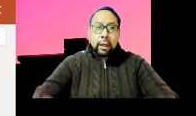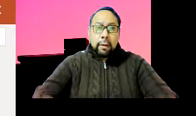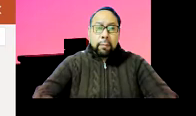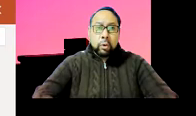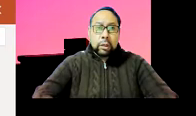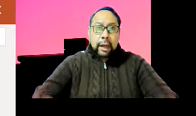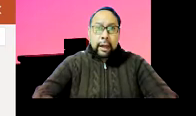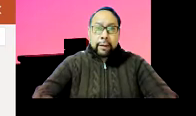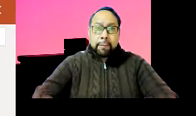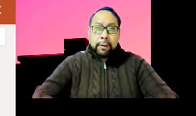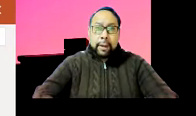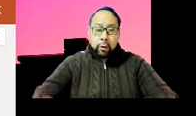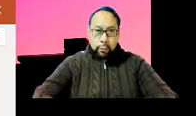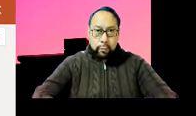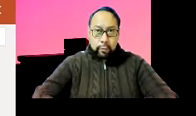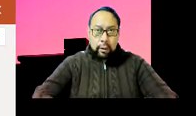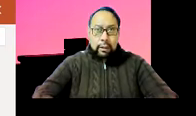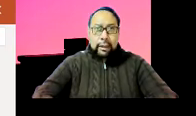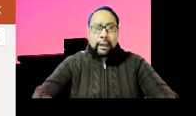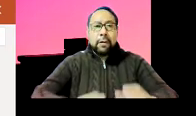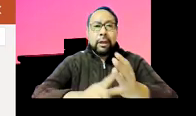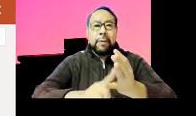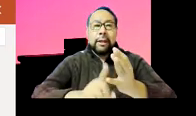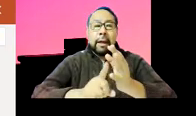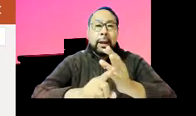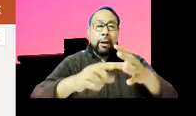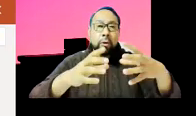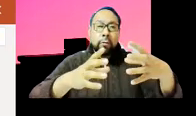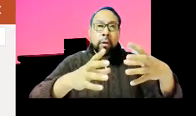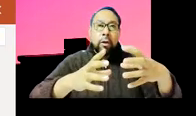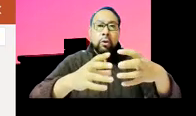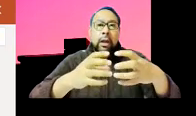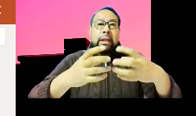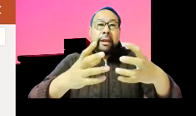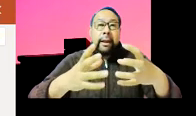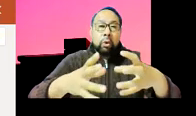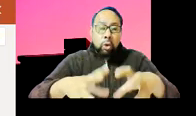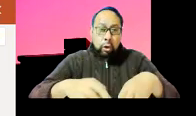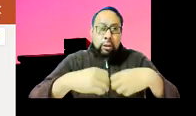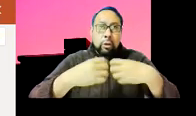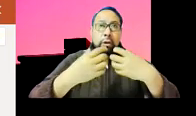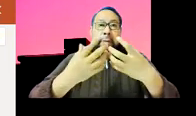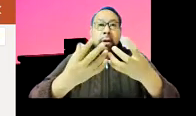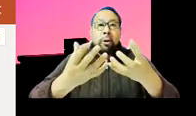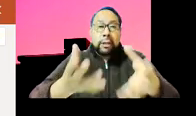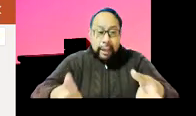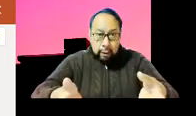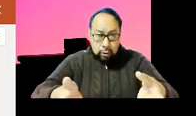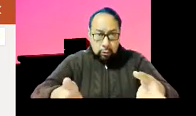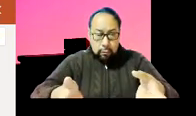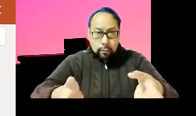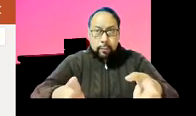tenemos que buscar primero de qué se me está hablando. no solamente el autor, sino también